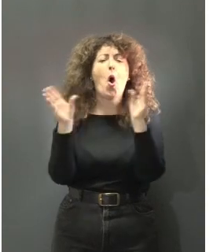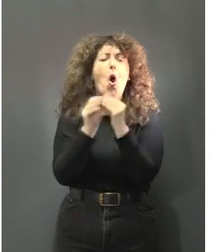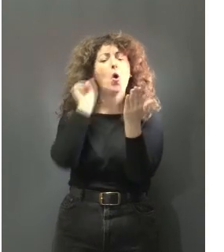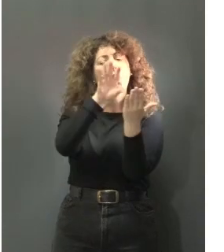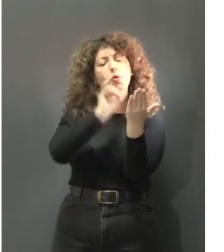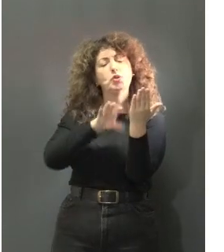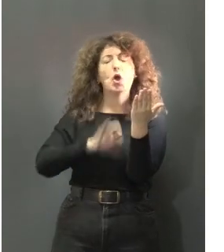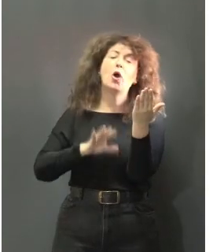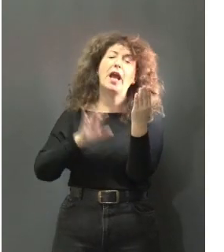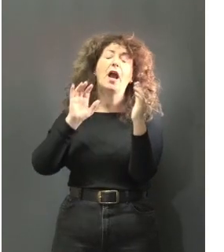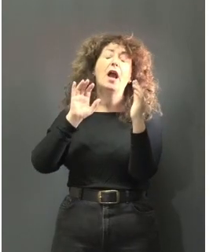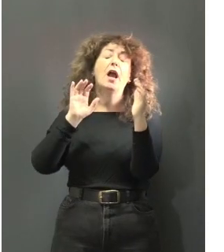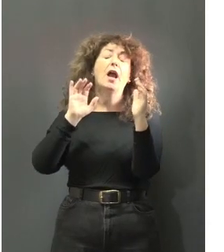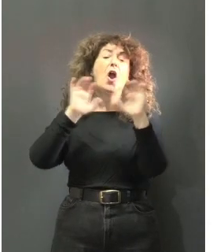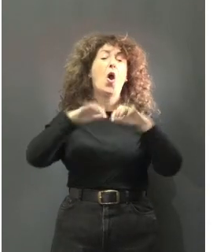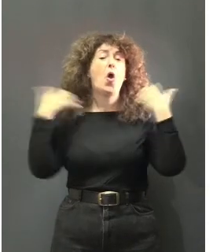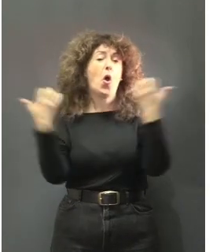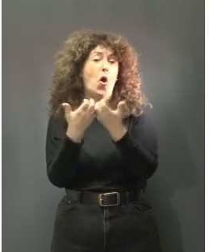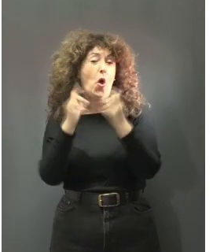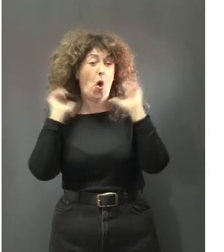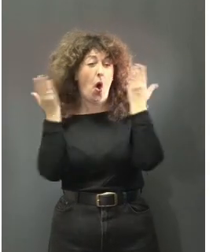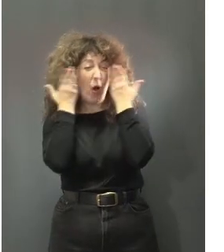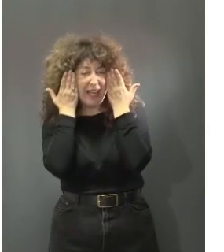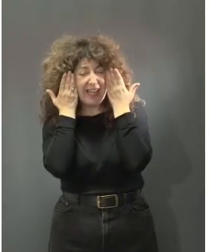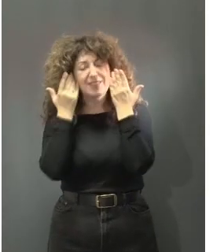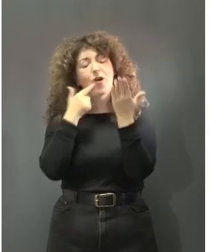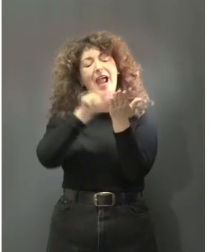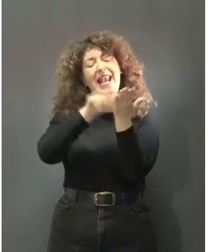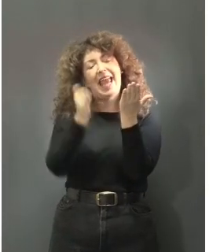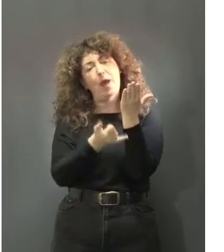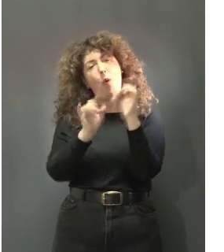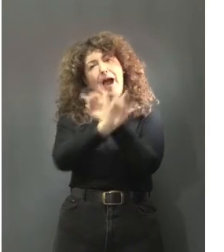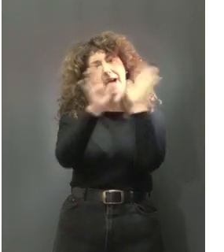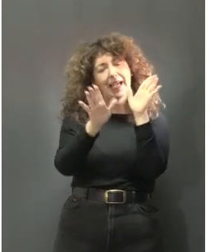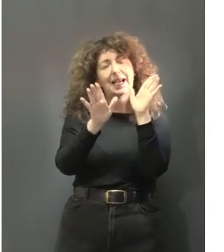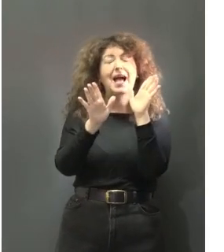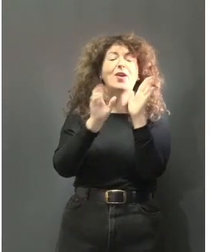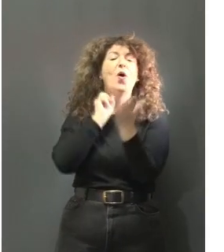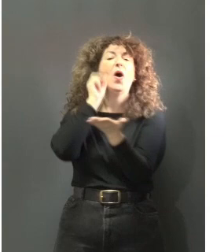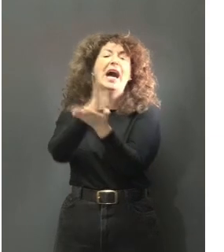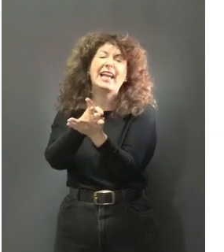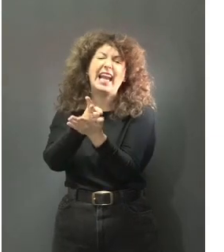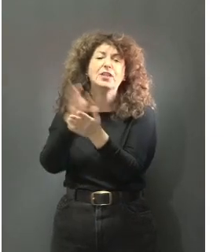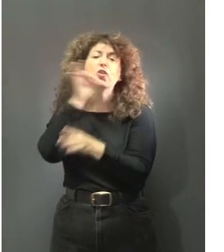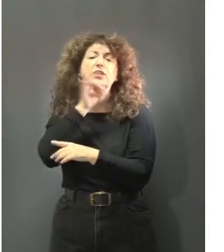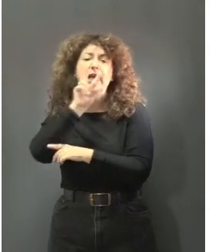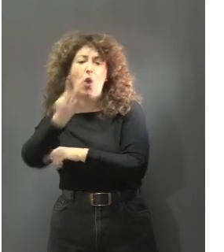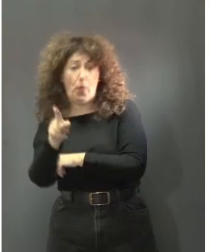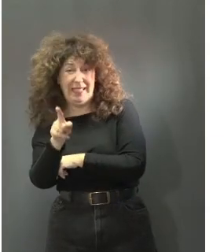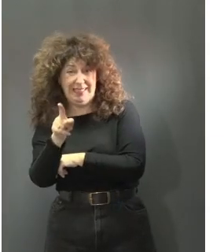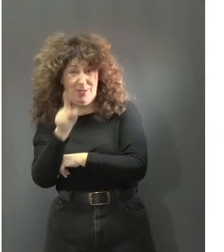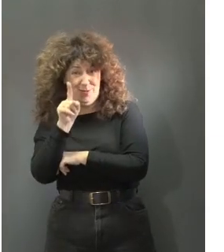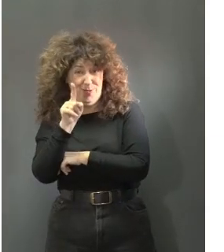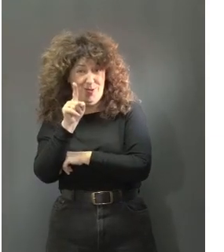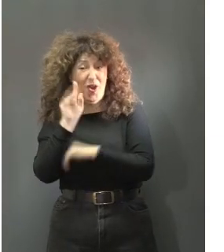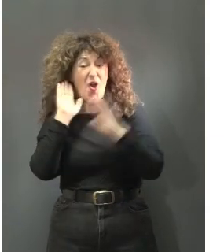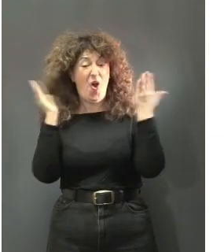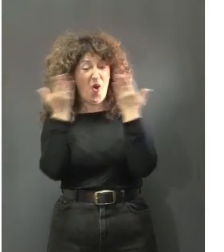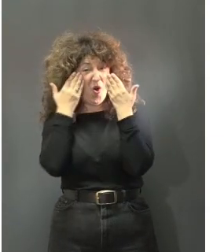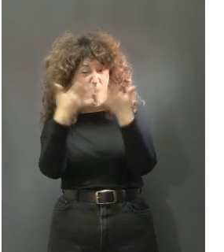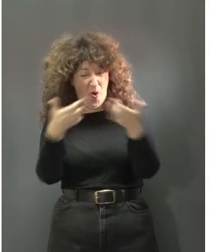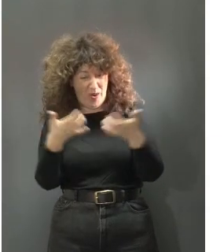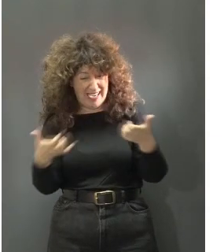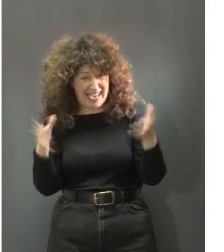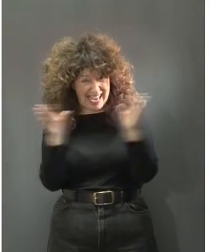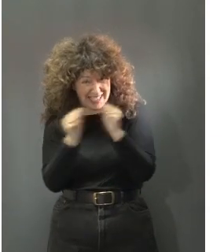que se llama Lenguaje Claro, Reto del siglo XXI, una de las cosas que dice es, vale,